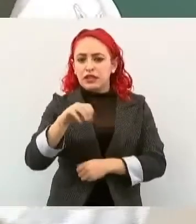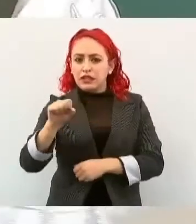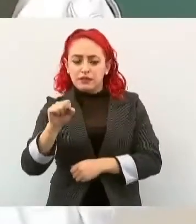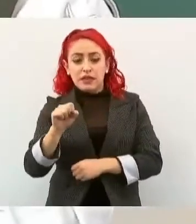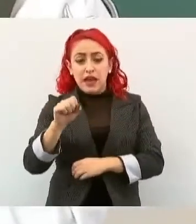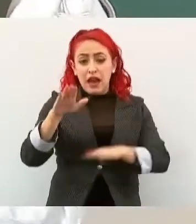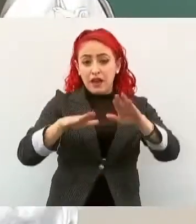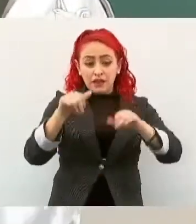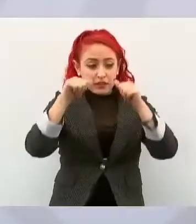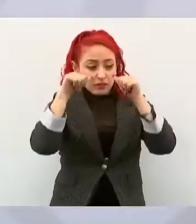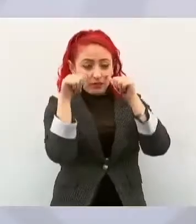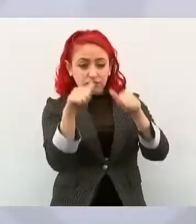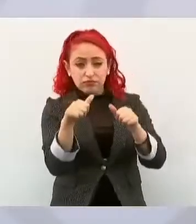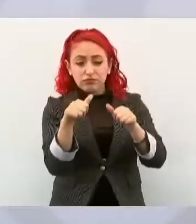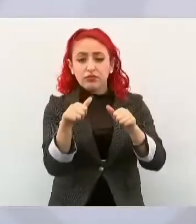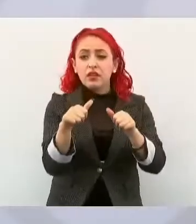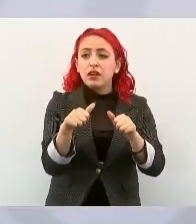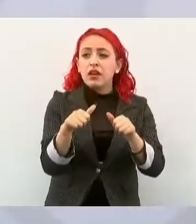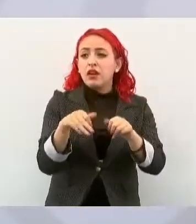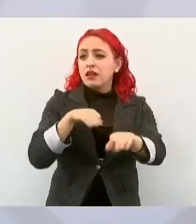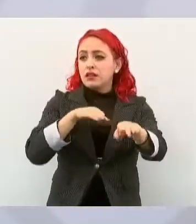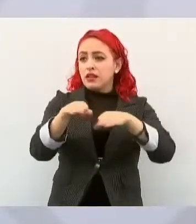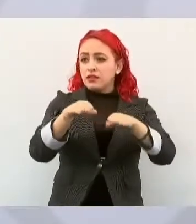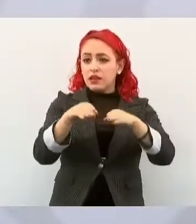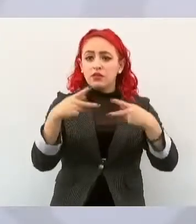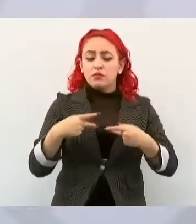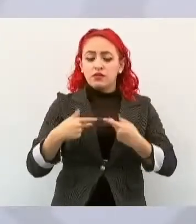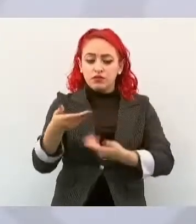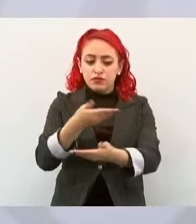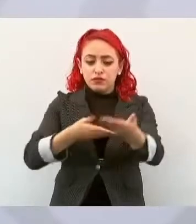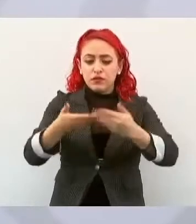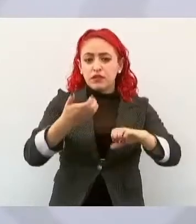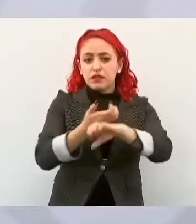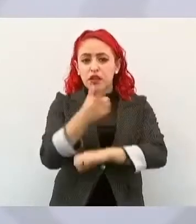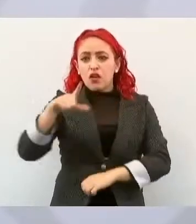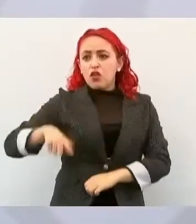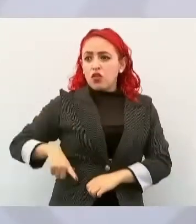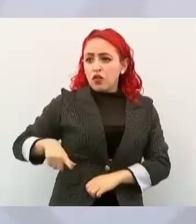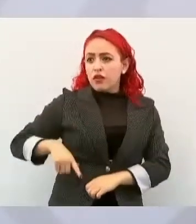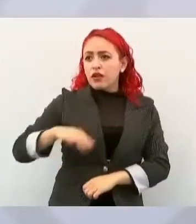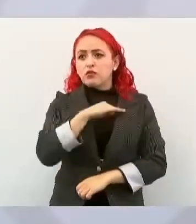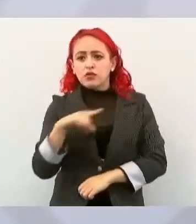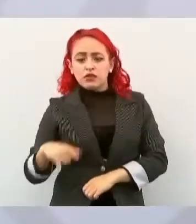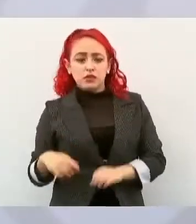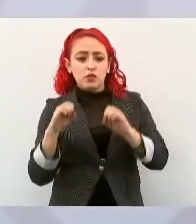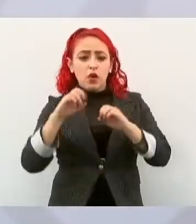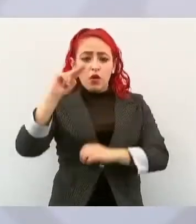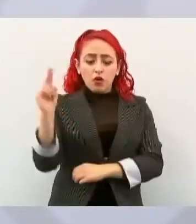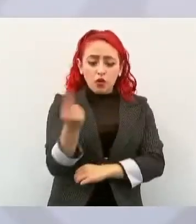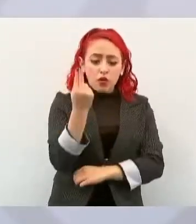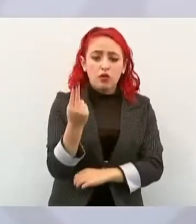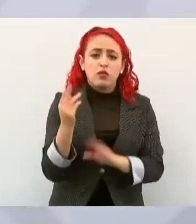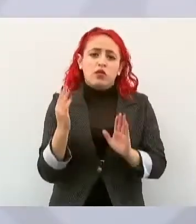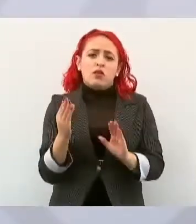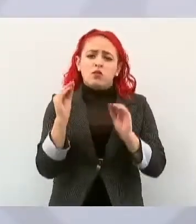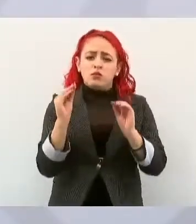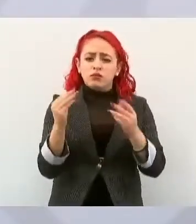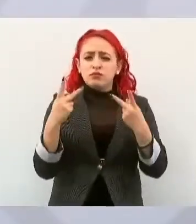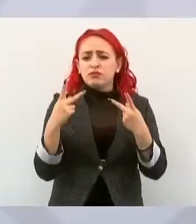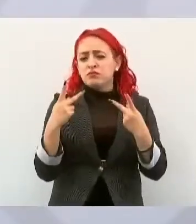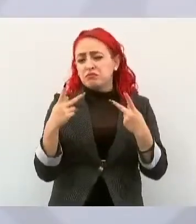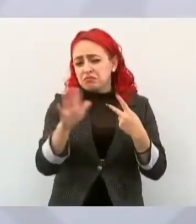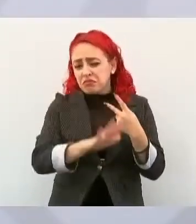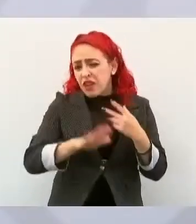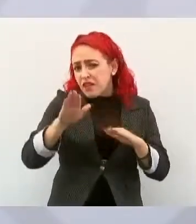casos históricamente a trabajadores al servicio del Estado, ya sea gobiernos, municipios o universidades, y muchas veces uno